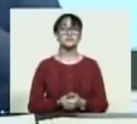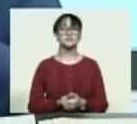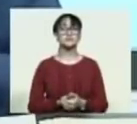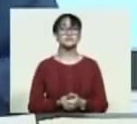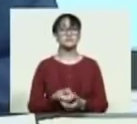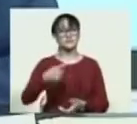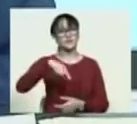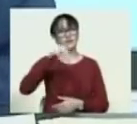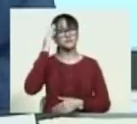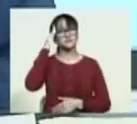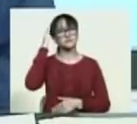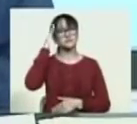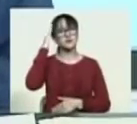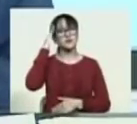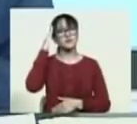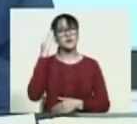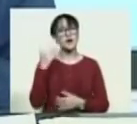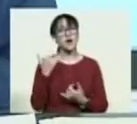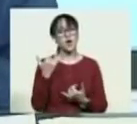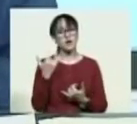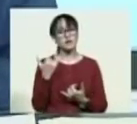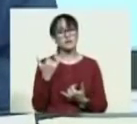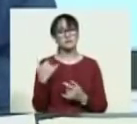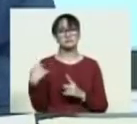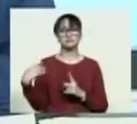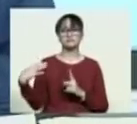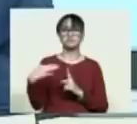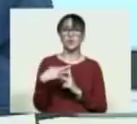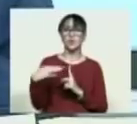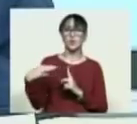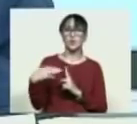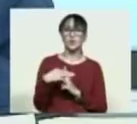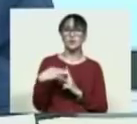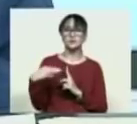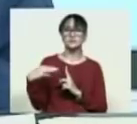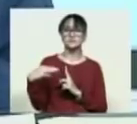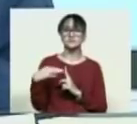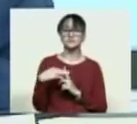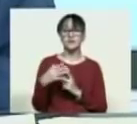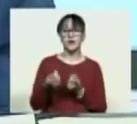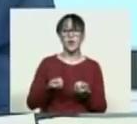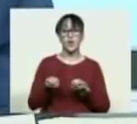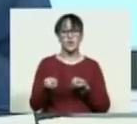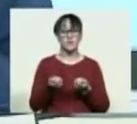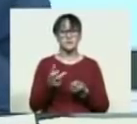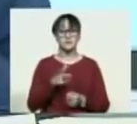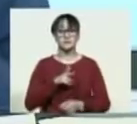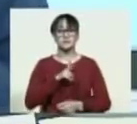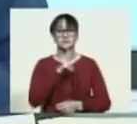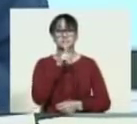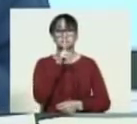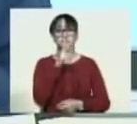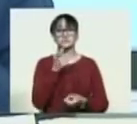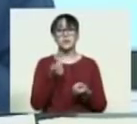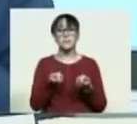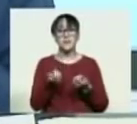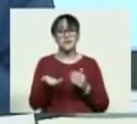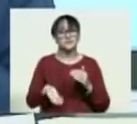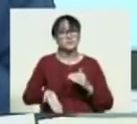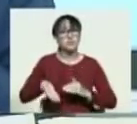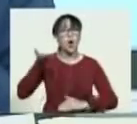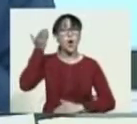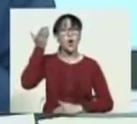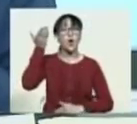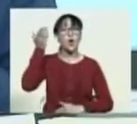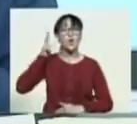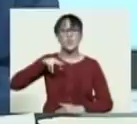todos sabemos que estamos siendo sometidos al ataque económico de los precios más brutal que